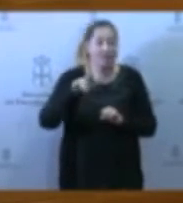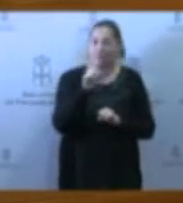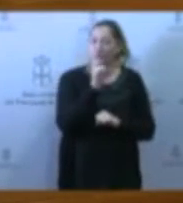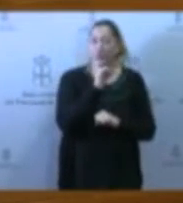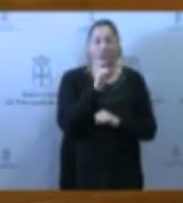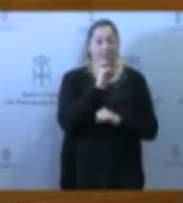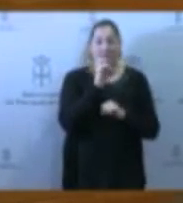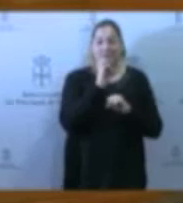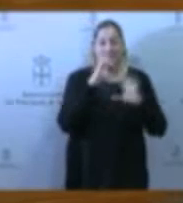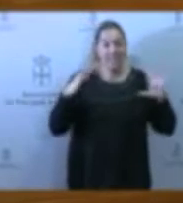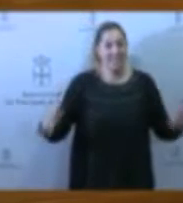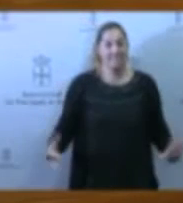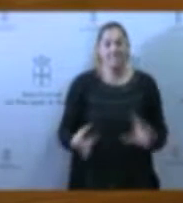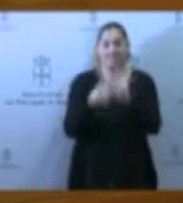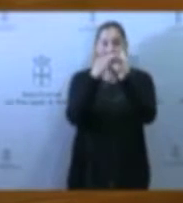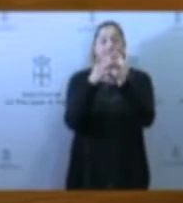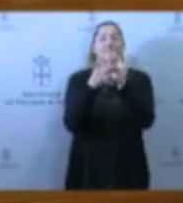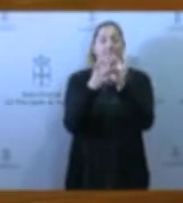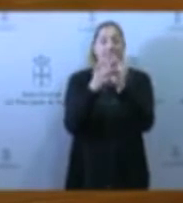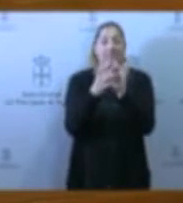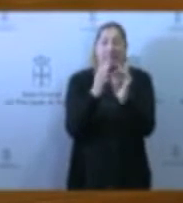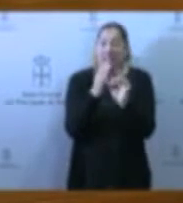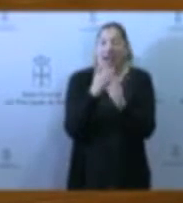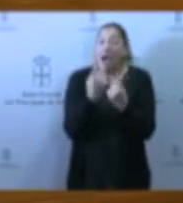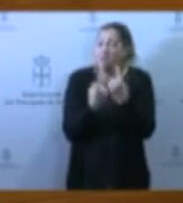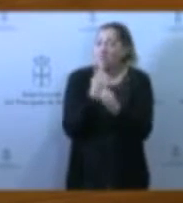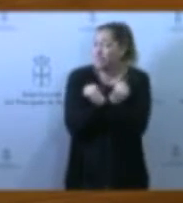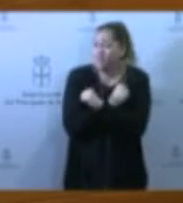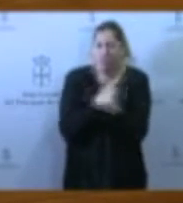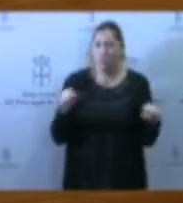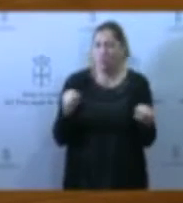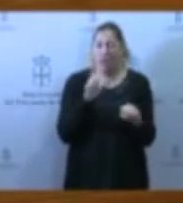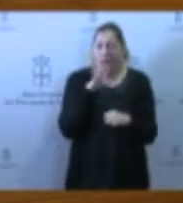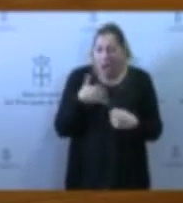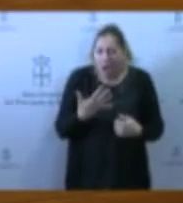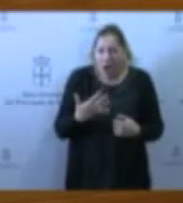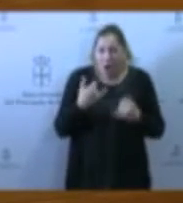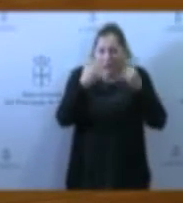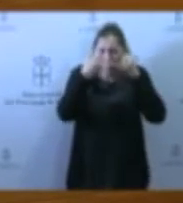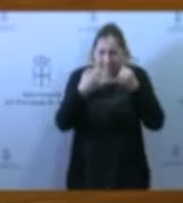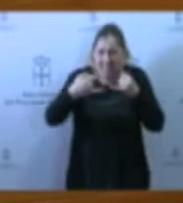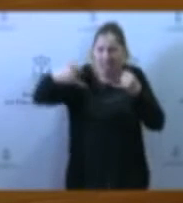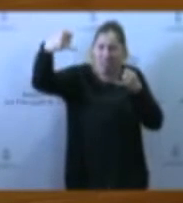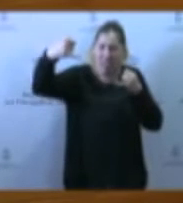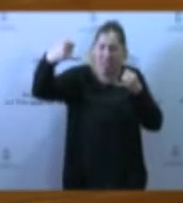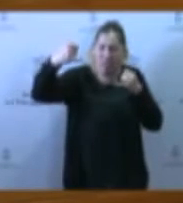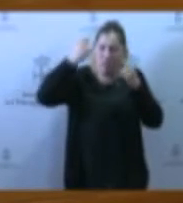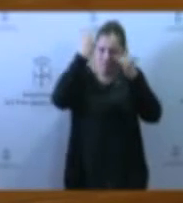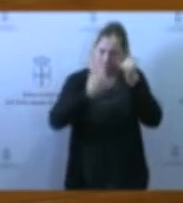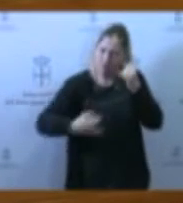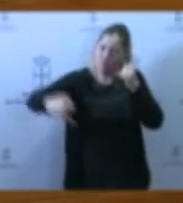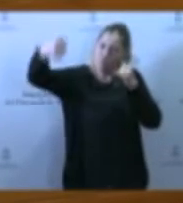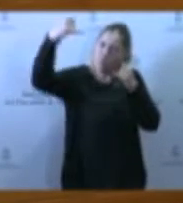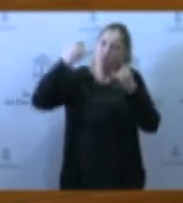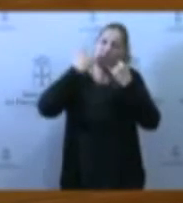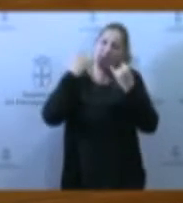difícil, a veces resulta hasta imposible hacer ahora un trazado con una línea eléctrica en alta o